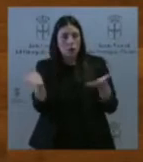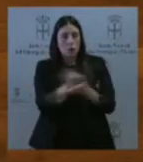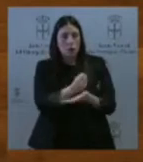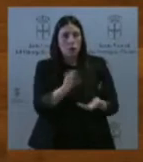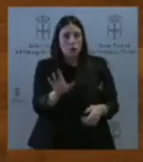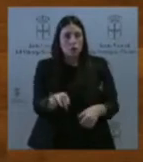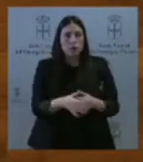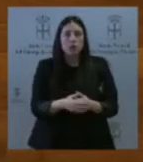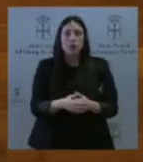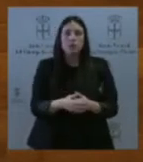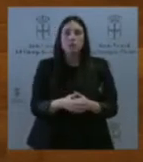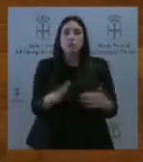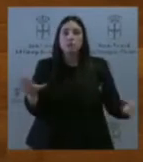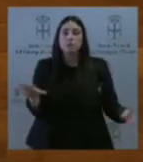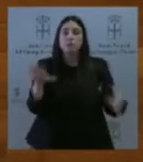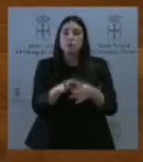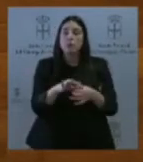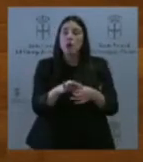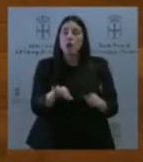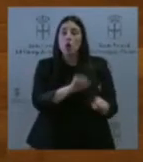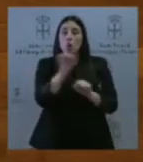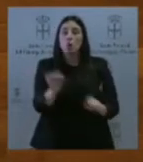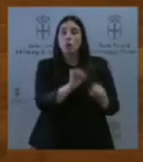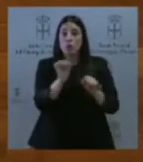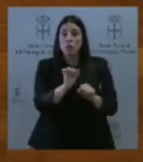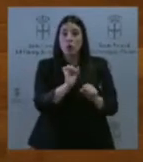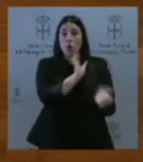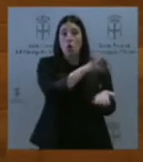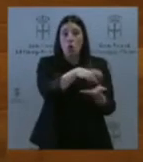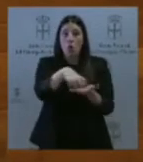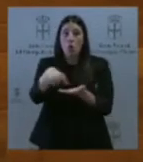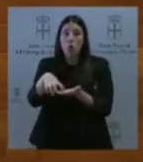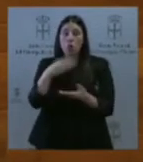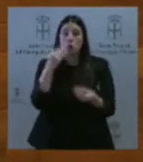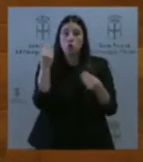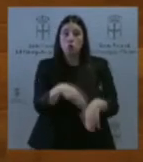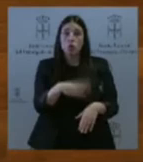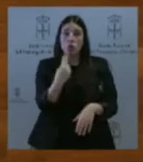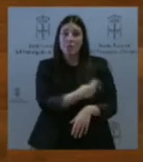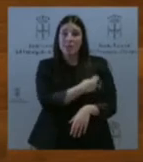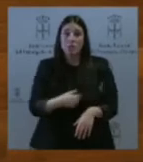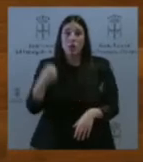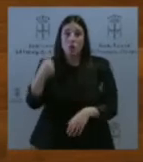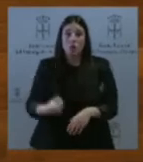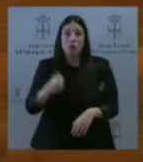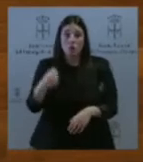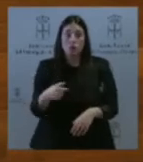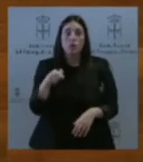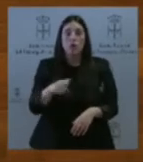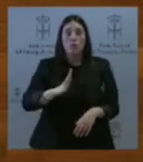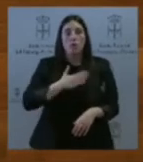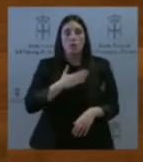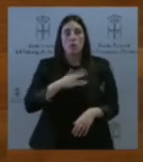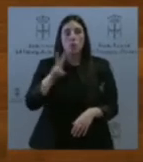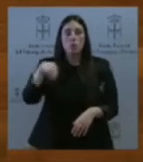protección, también del conjunto histórico del Camín de Santiago. Mire, esos dos, si son BICs y patrimonios de la UNESCO, toda la superficie de la Vega está